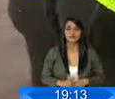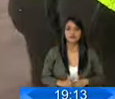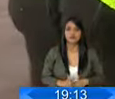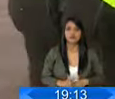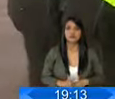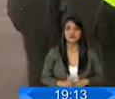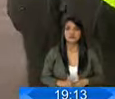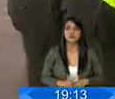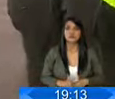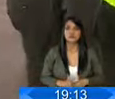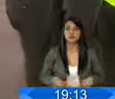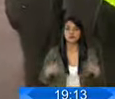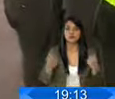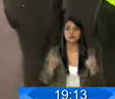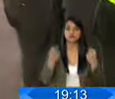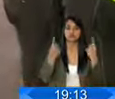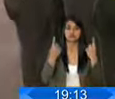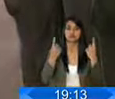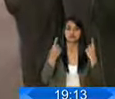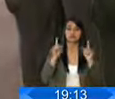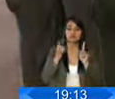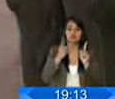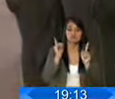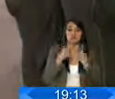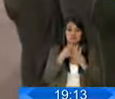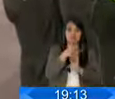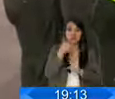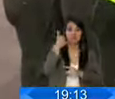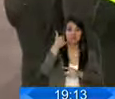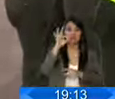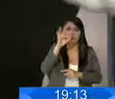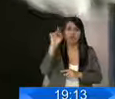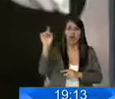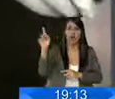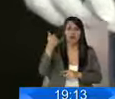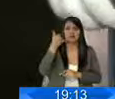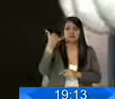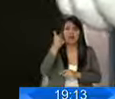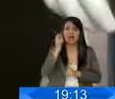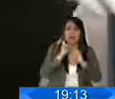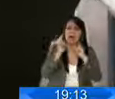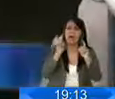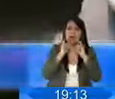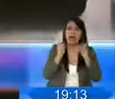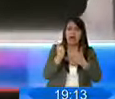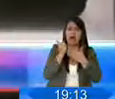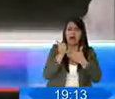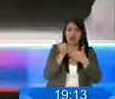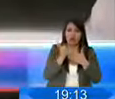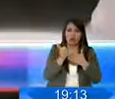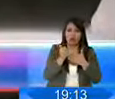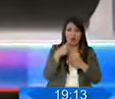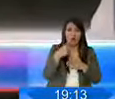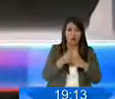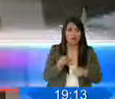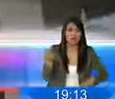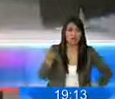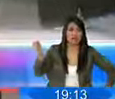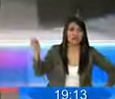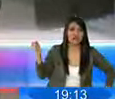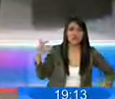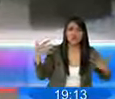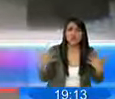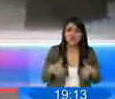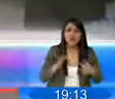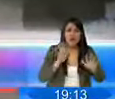Todos quedaron sorprendidos, llegaron a un auxilio reportado al ECO 911 y el supuesto agresor recibió a los uniformados con un machete.